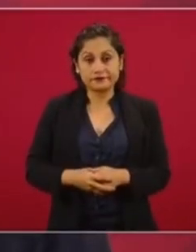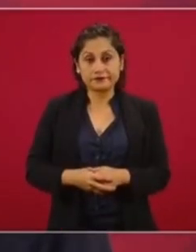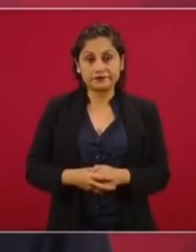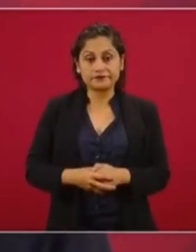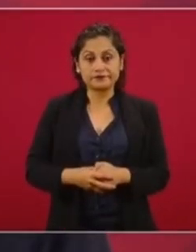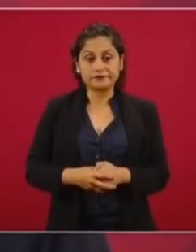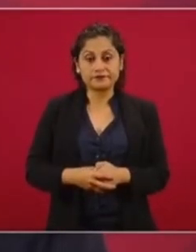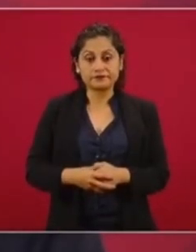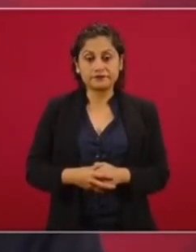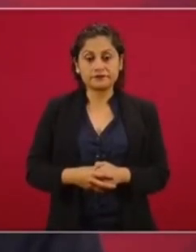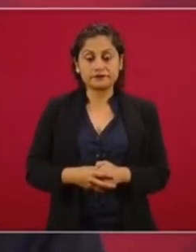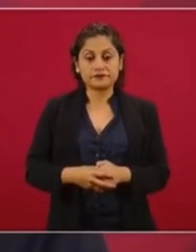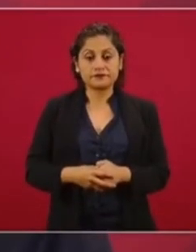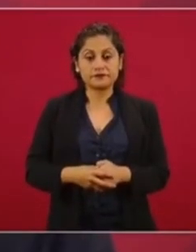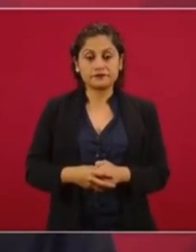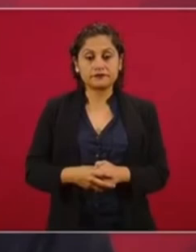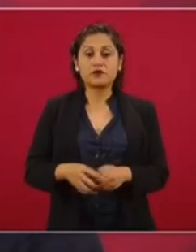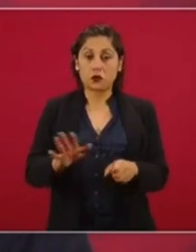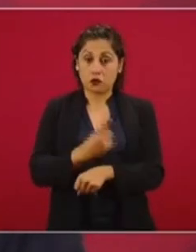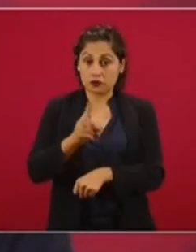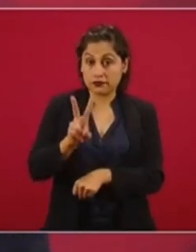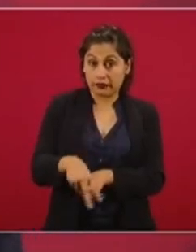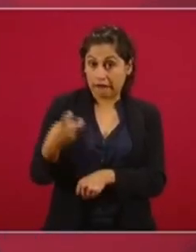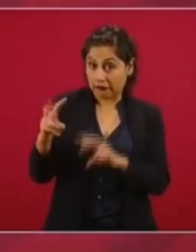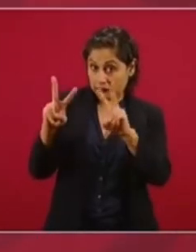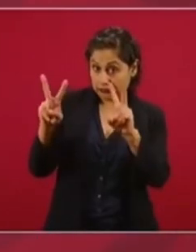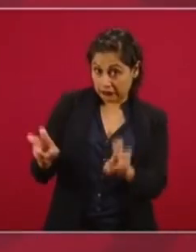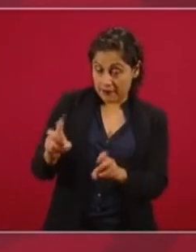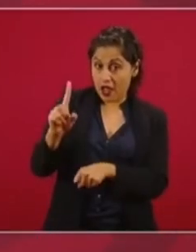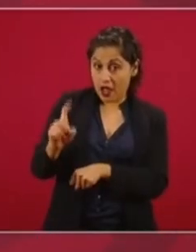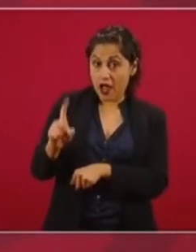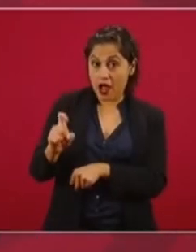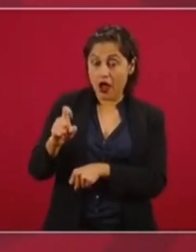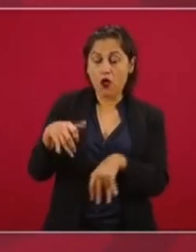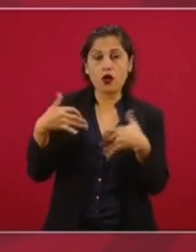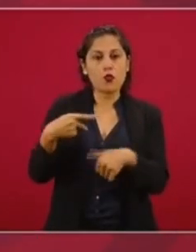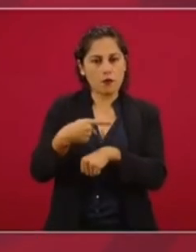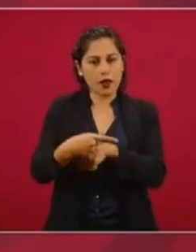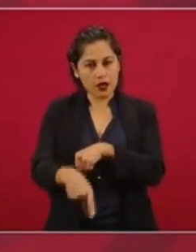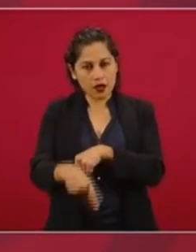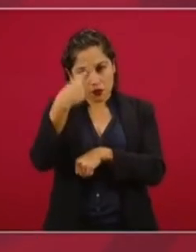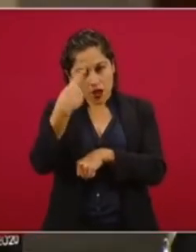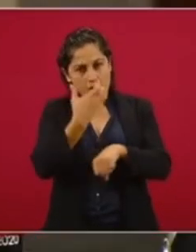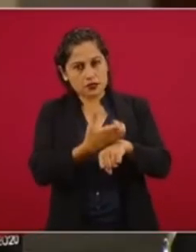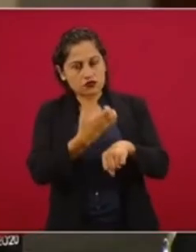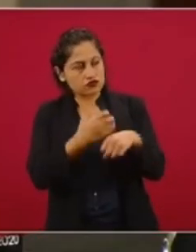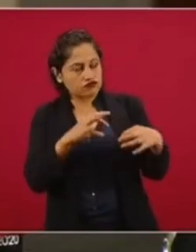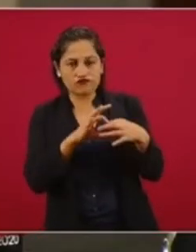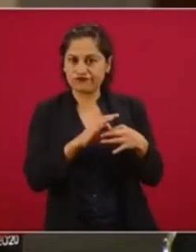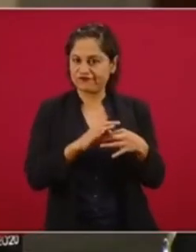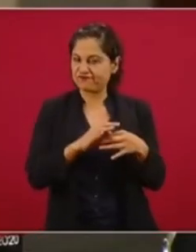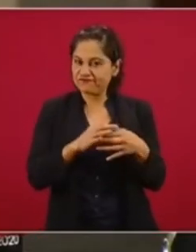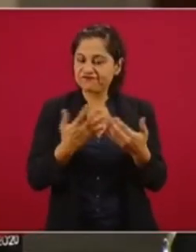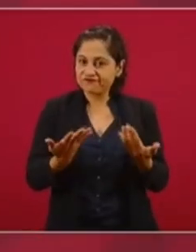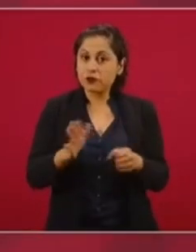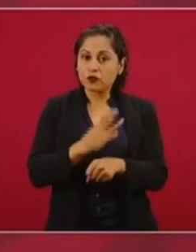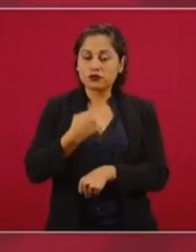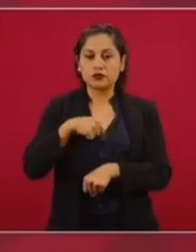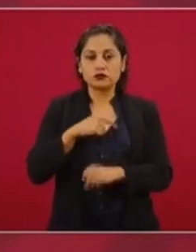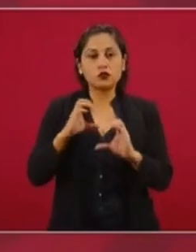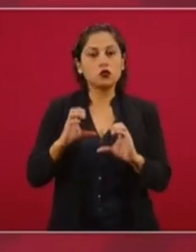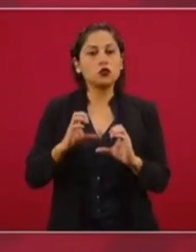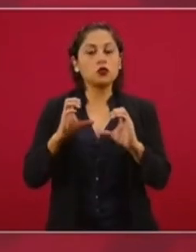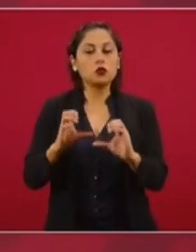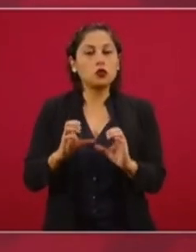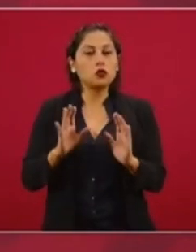poniendo en riesgo la buena relación que tenemos con él no queremos nosotros que haya represalias